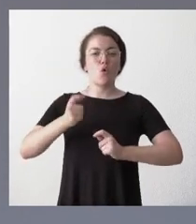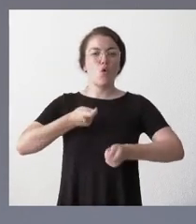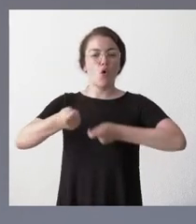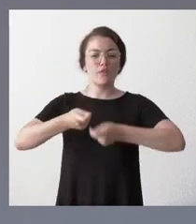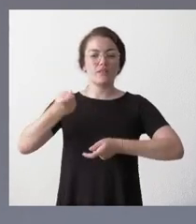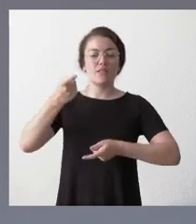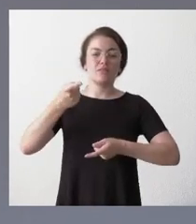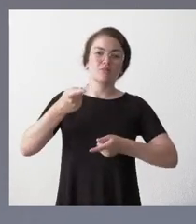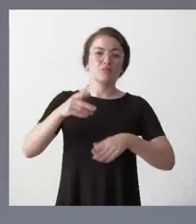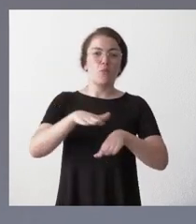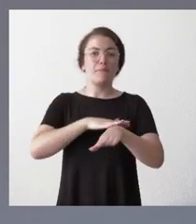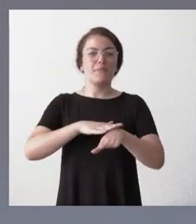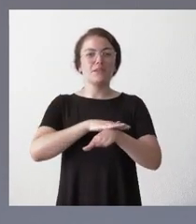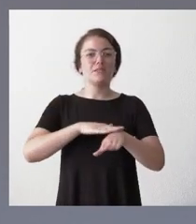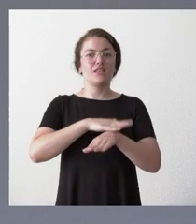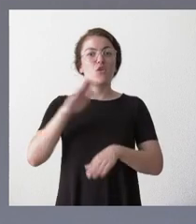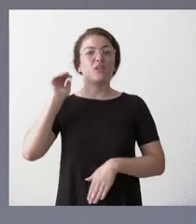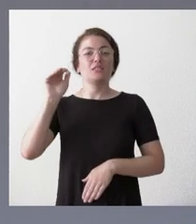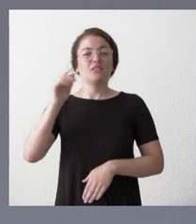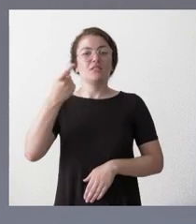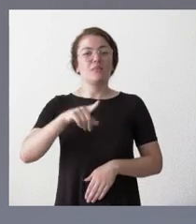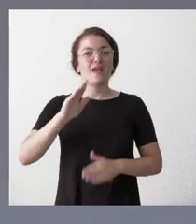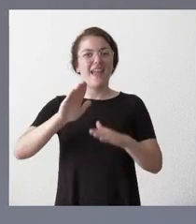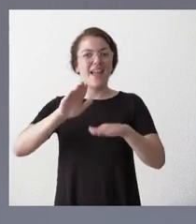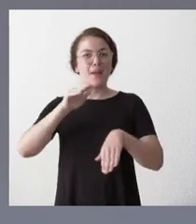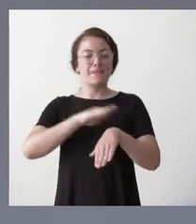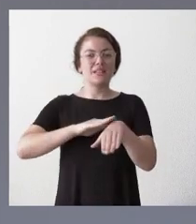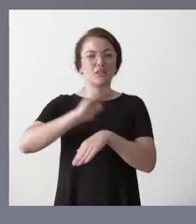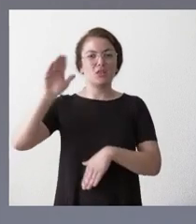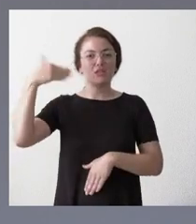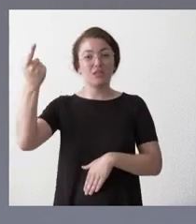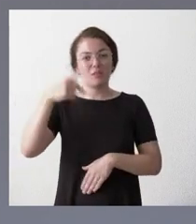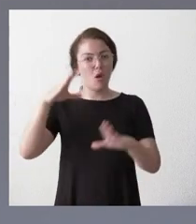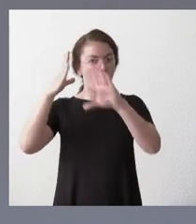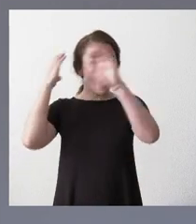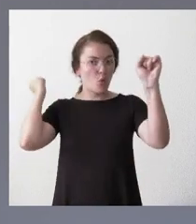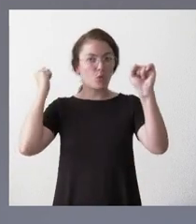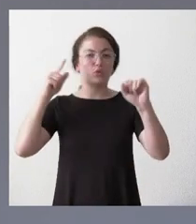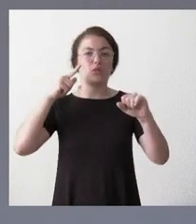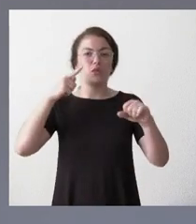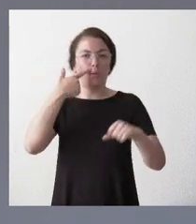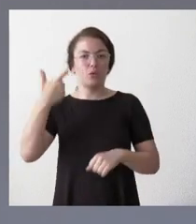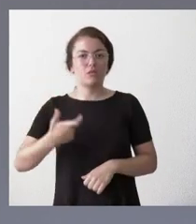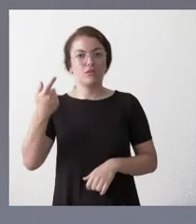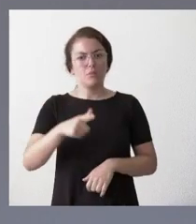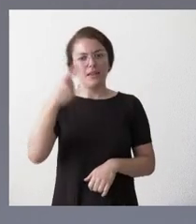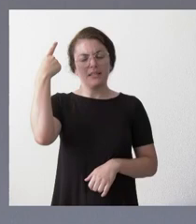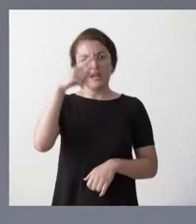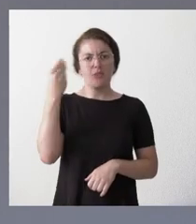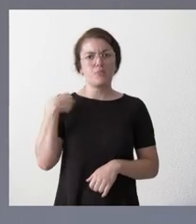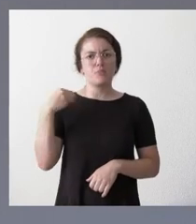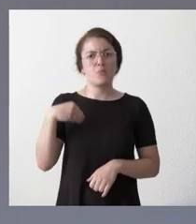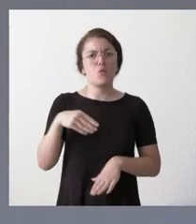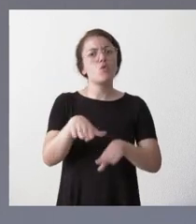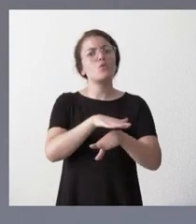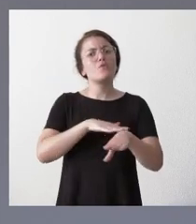Ministerio de Exteriores, con el Consulado ucraniano y, por supuesto, con conocimiento de la Fiscalía y de todos los